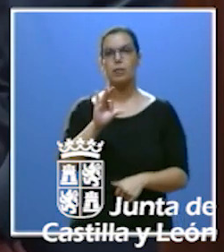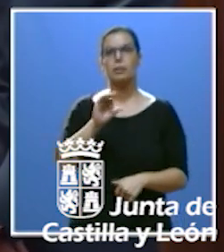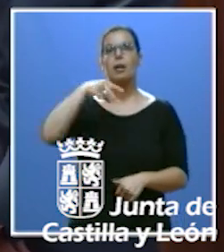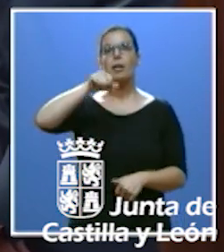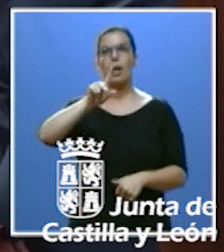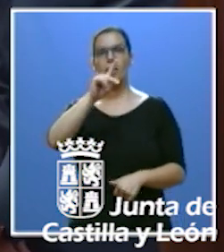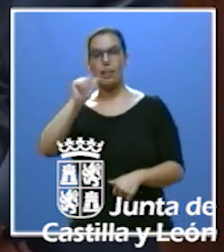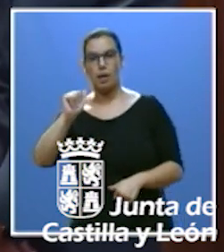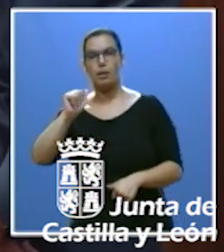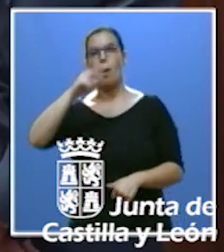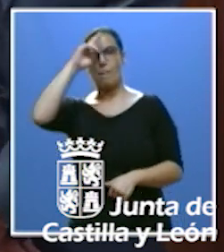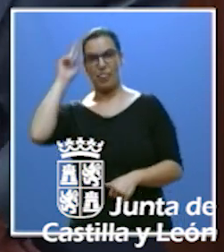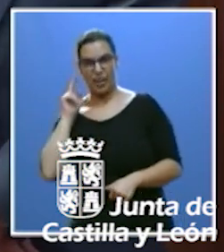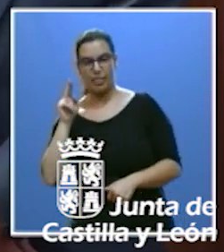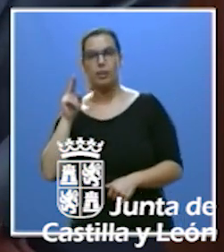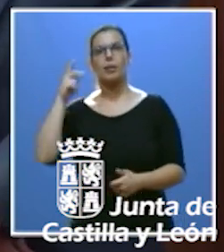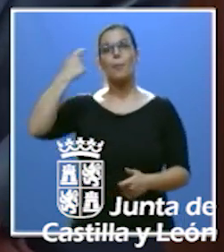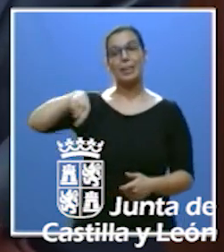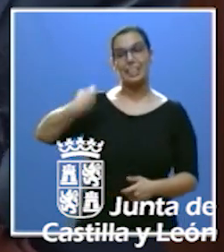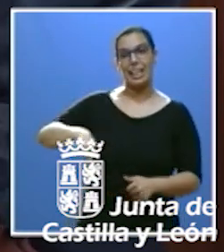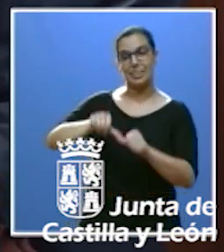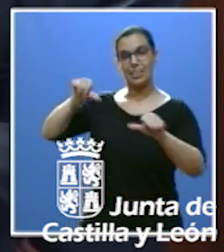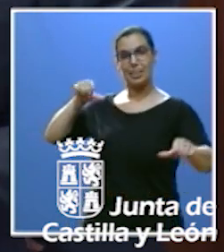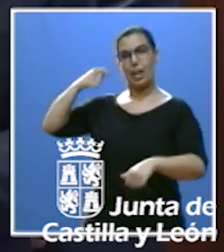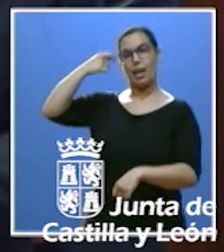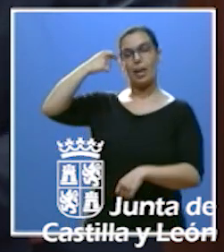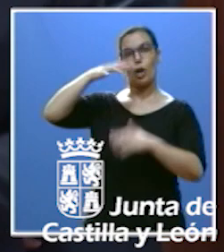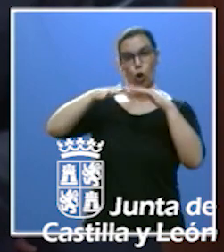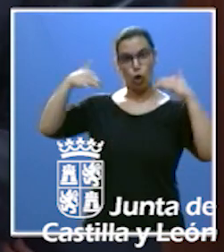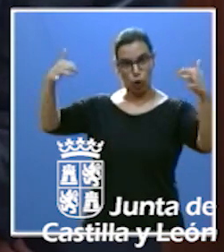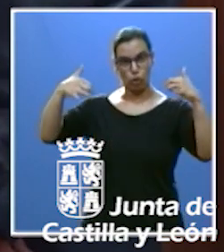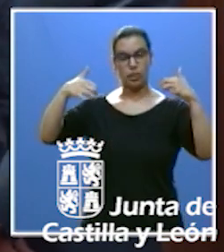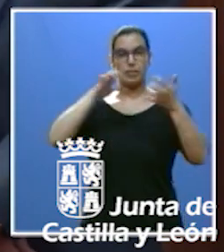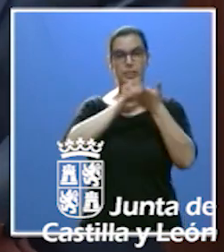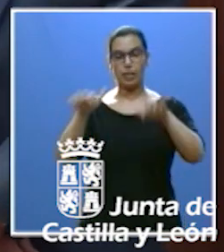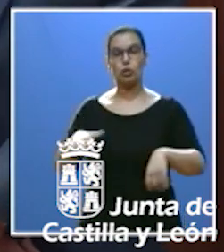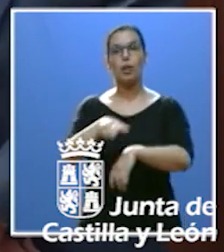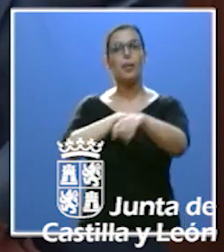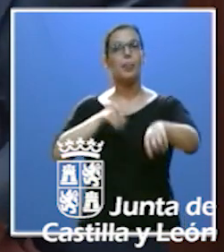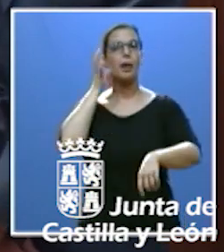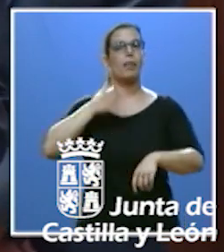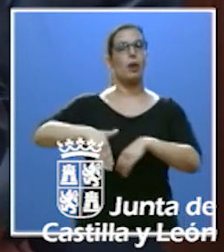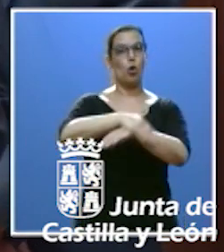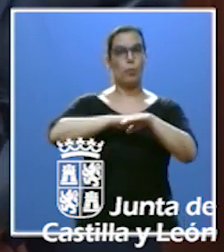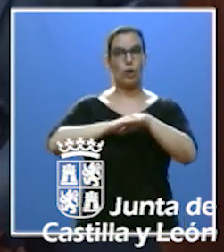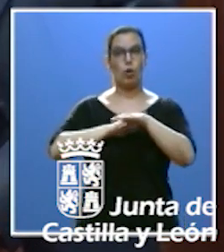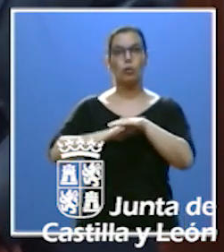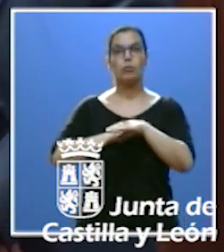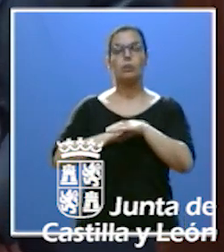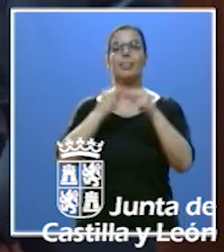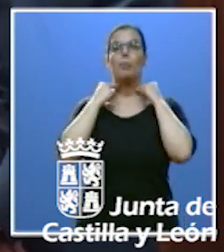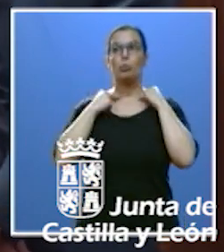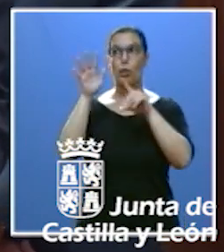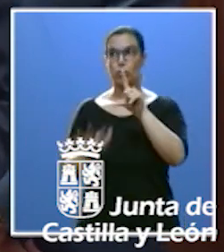Nalda, Demetrio Madrid, presidentes de las Cortes de Castilla y León, delegada de Gobierno parlamentarios nacionales